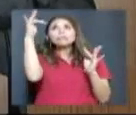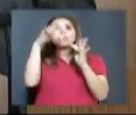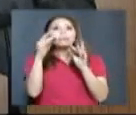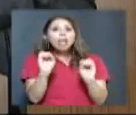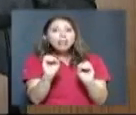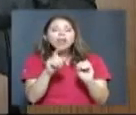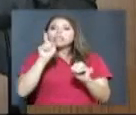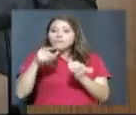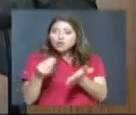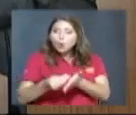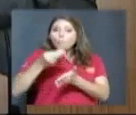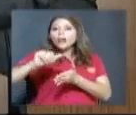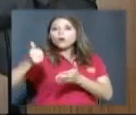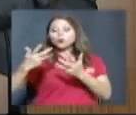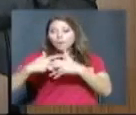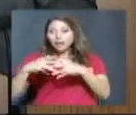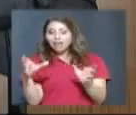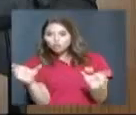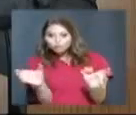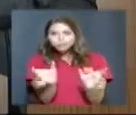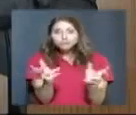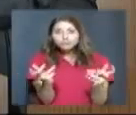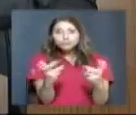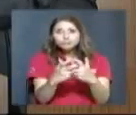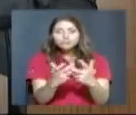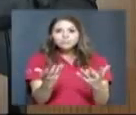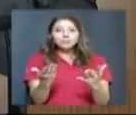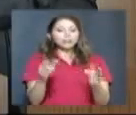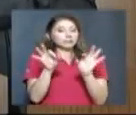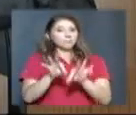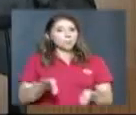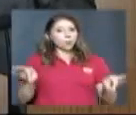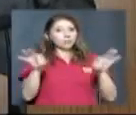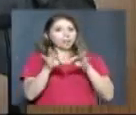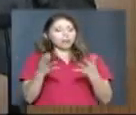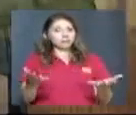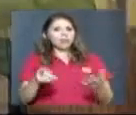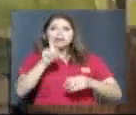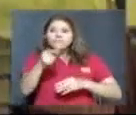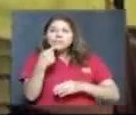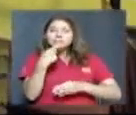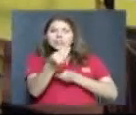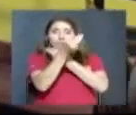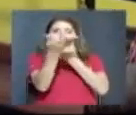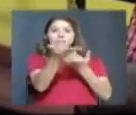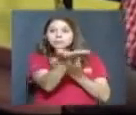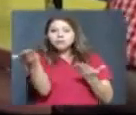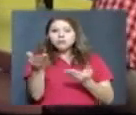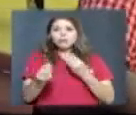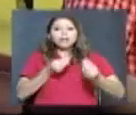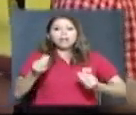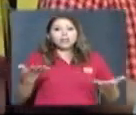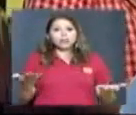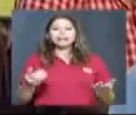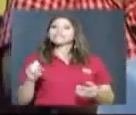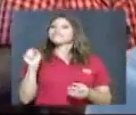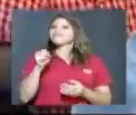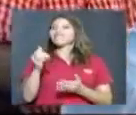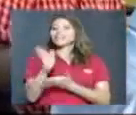que decirlo a la audiencia. A mí me parece que eso es, si bien es cierto, es un factor... ¿Cuántos medios más vamos a tener? Ese es el punto clave que